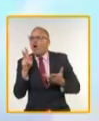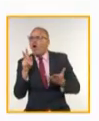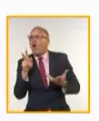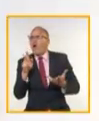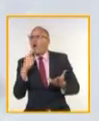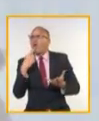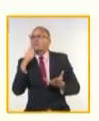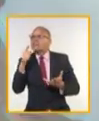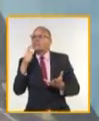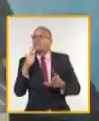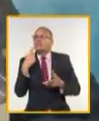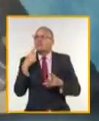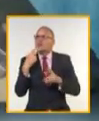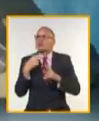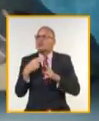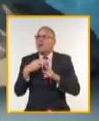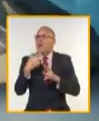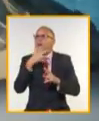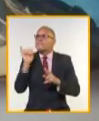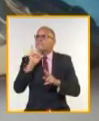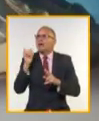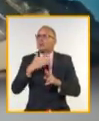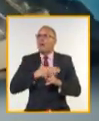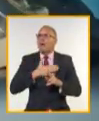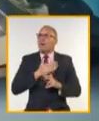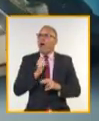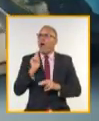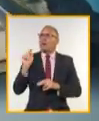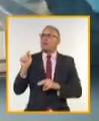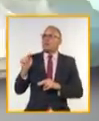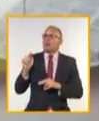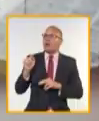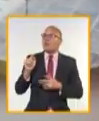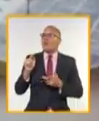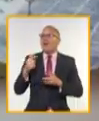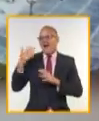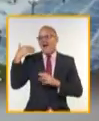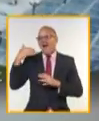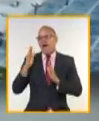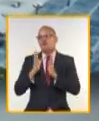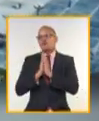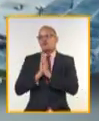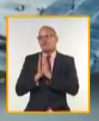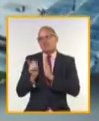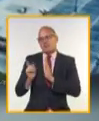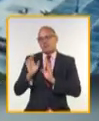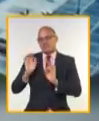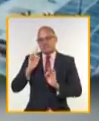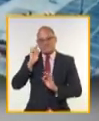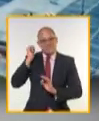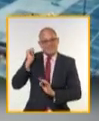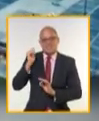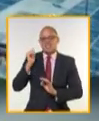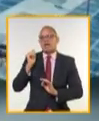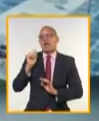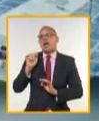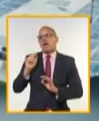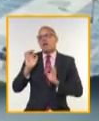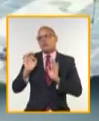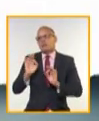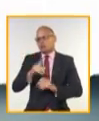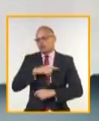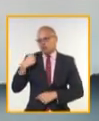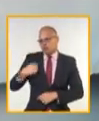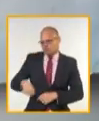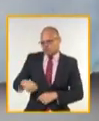Masú, la diosa protectora de los hombres en el mar. Por eso es que en ese proceso de transculturación